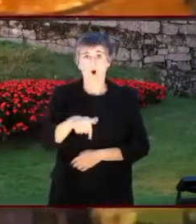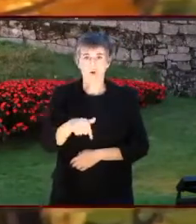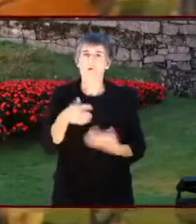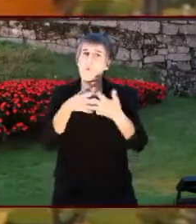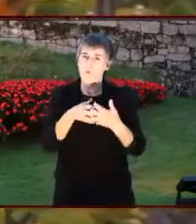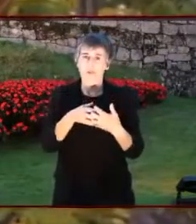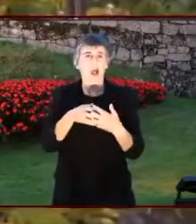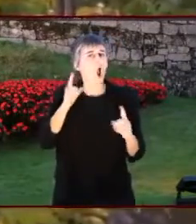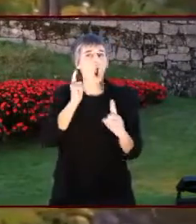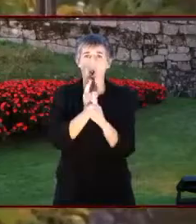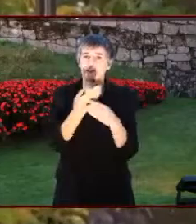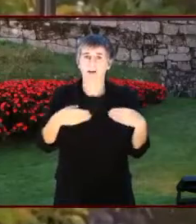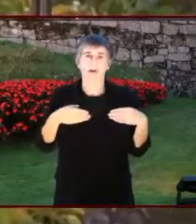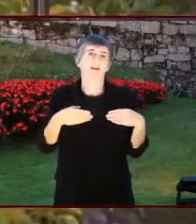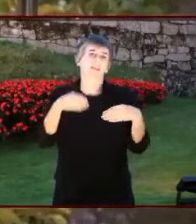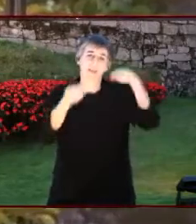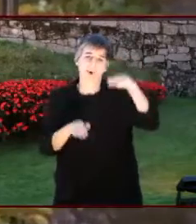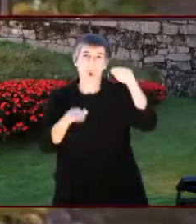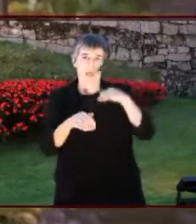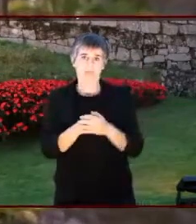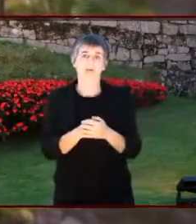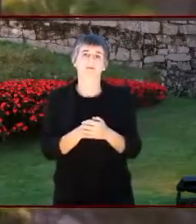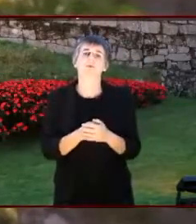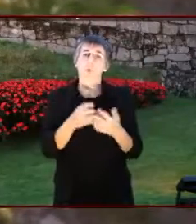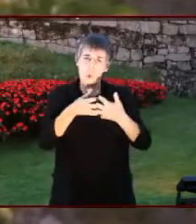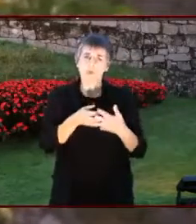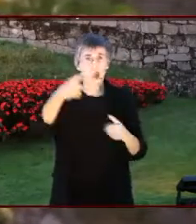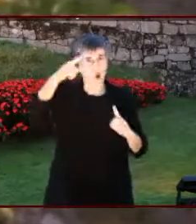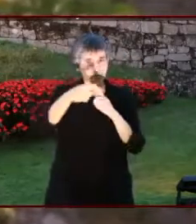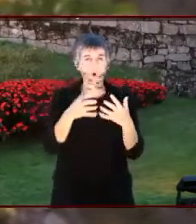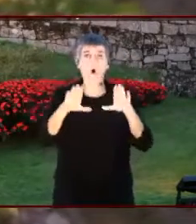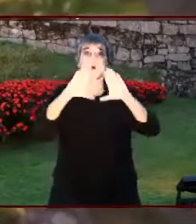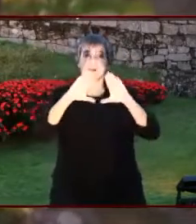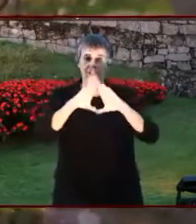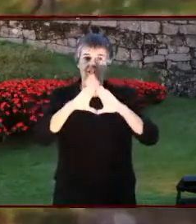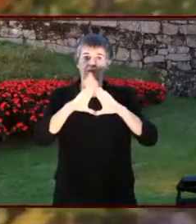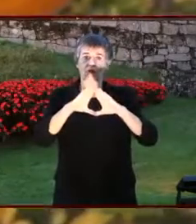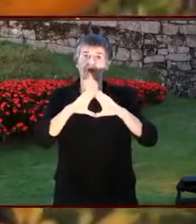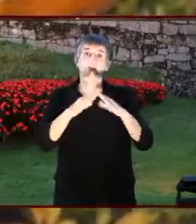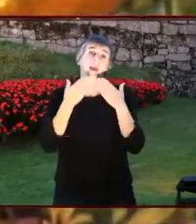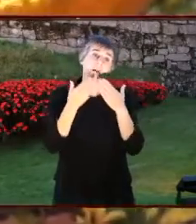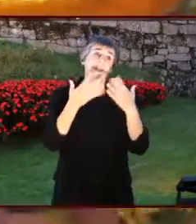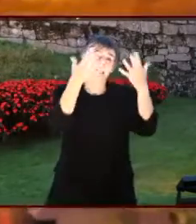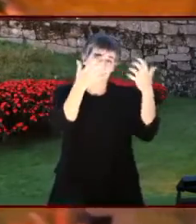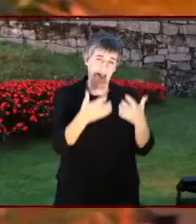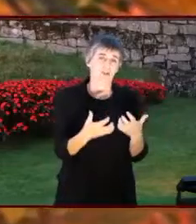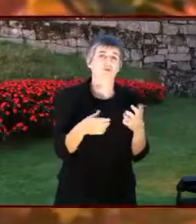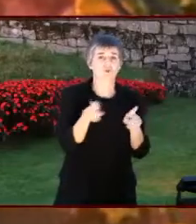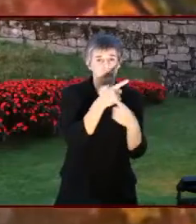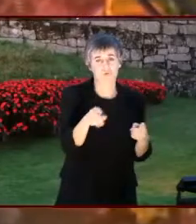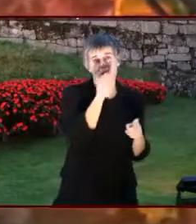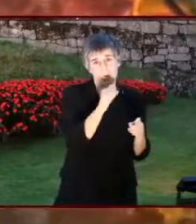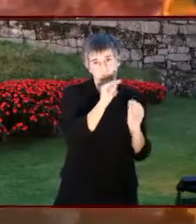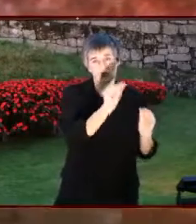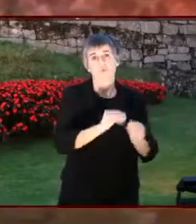igualdade, polo feminismo, a través das súas letras e do seu traballo artístico. Por iso, contar hoxe